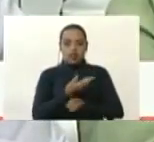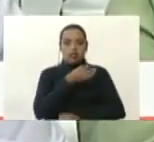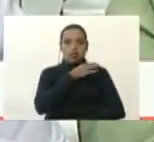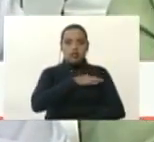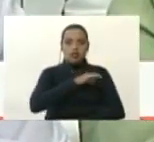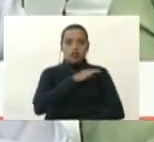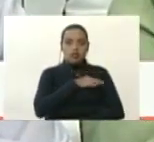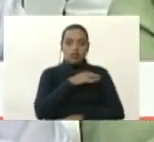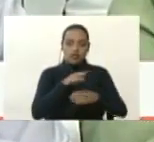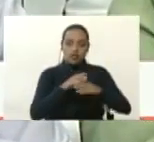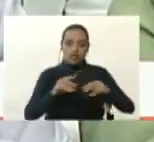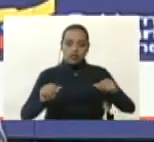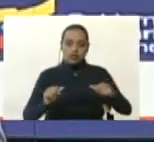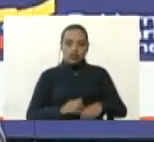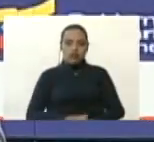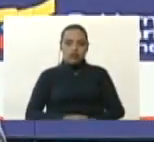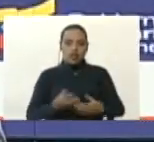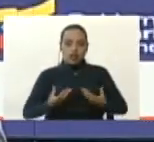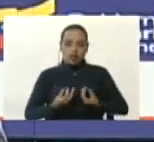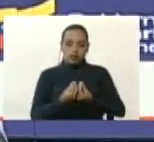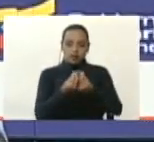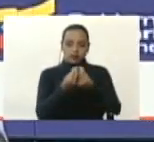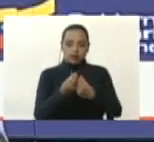territorial, acompañar